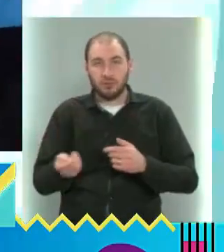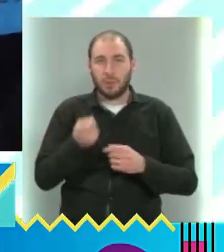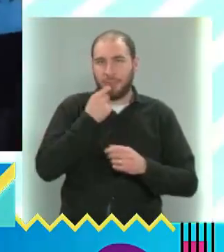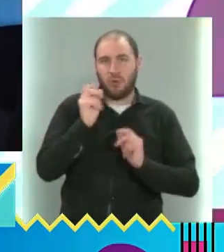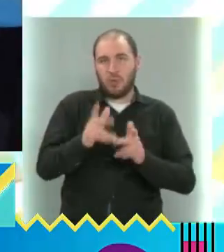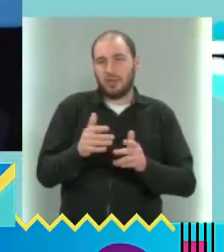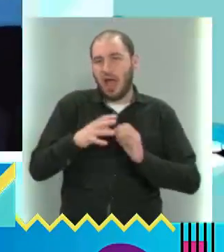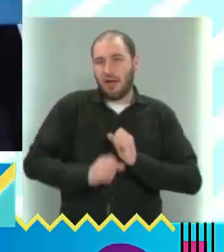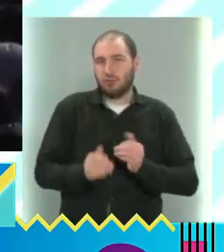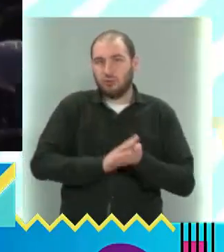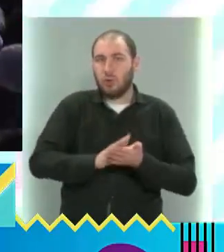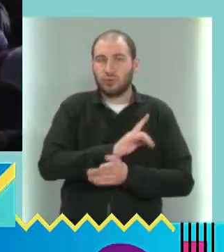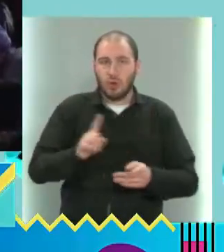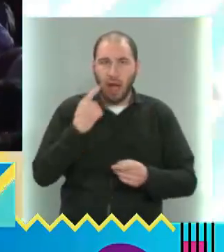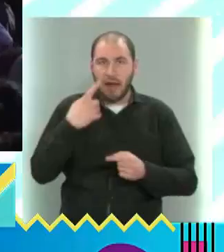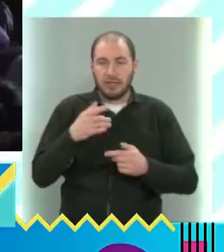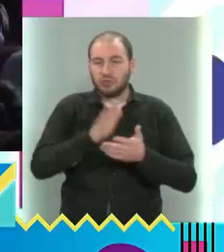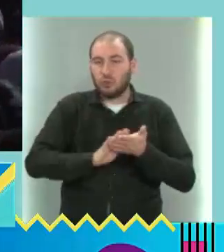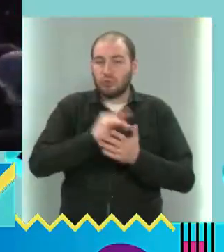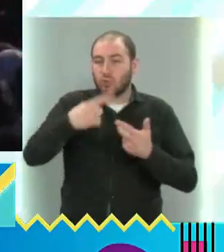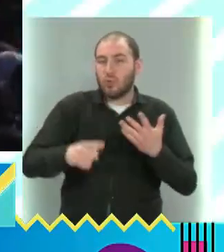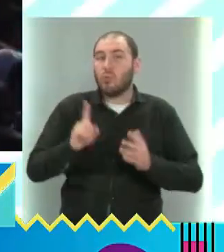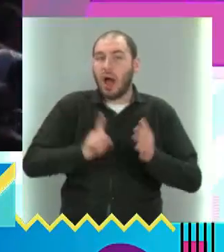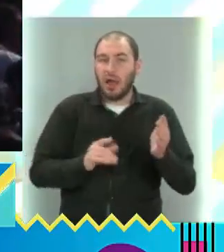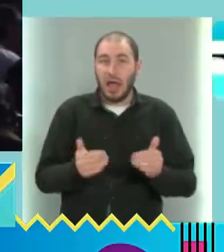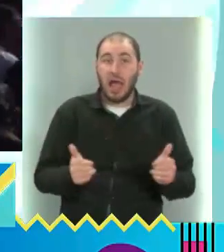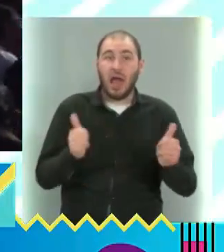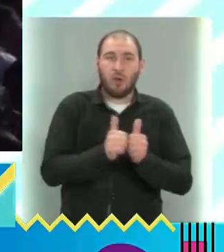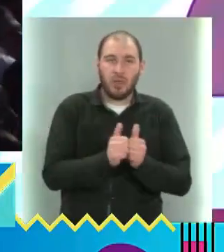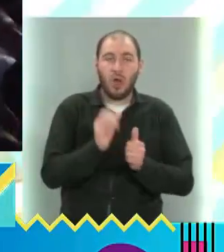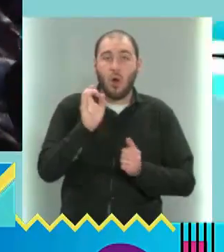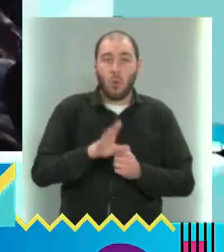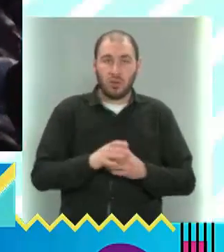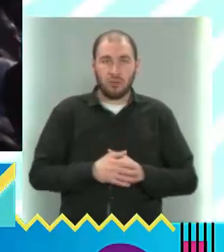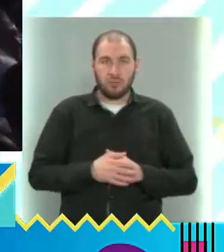bueno, el aborto no es la solución, ¿cuáles son las soluciones? Bueno, acompañar no solo